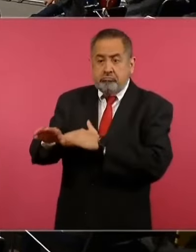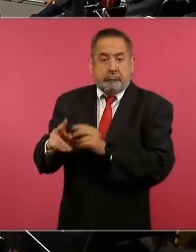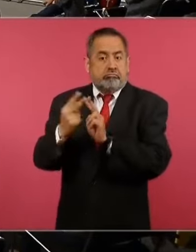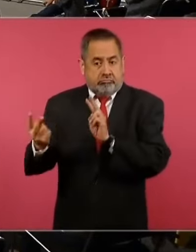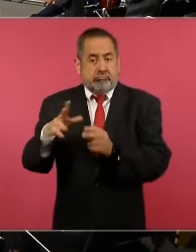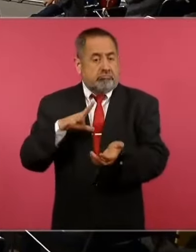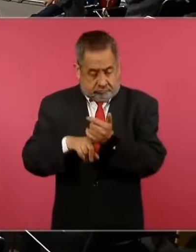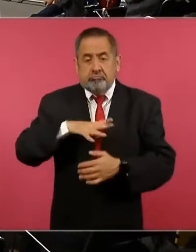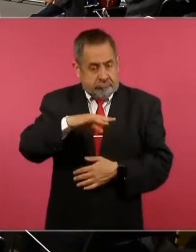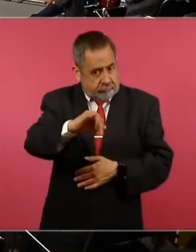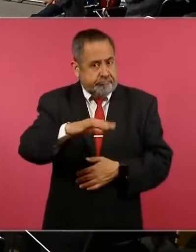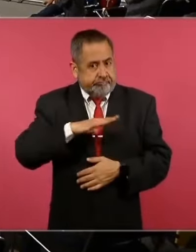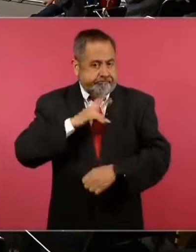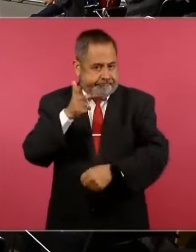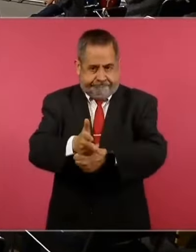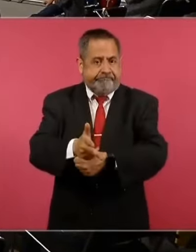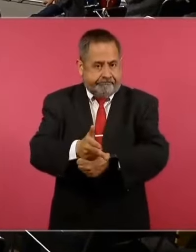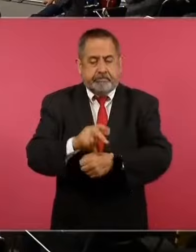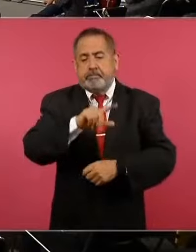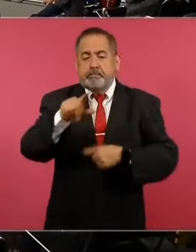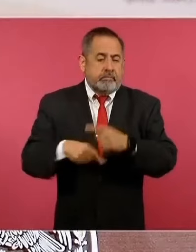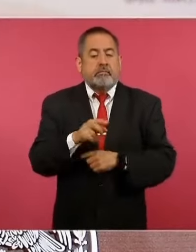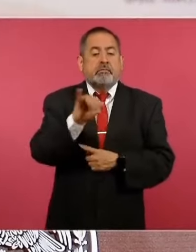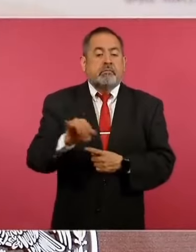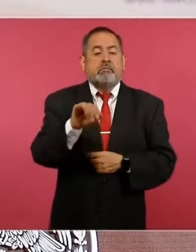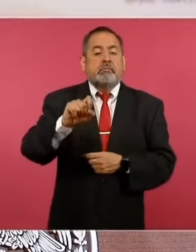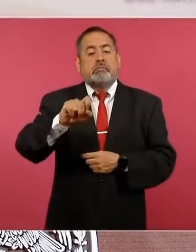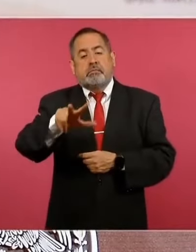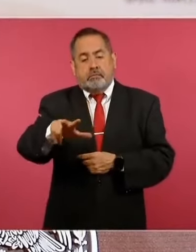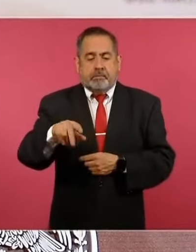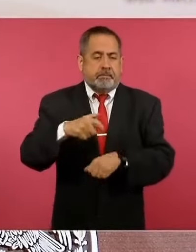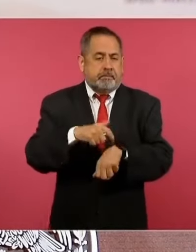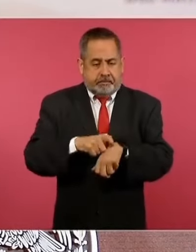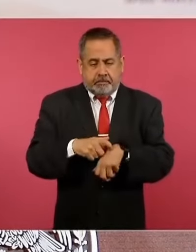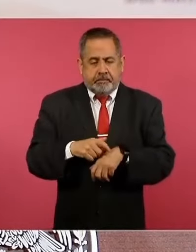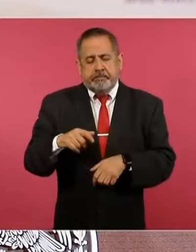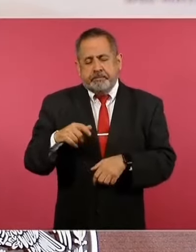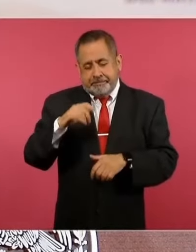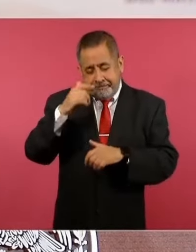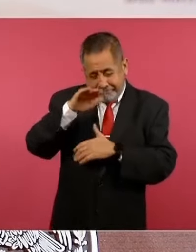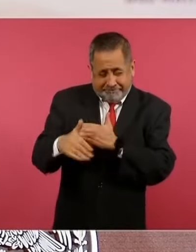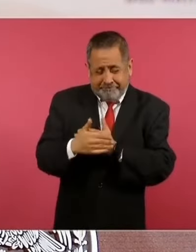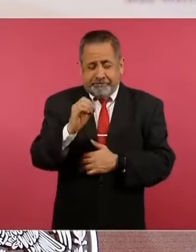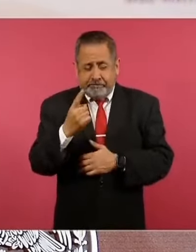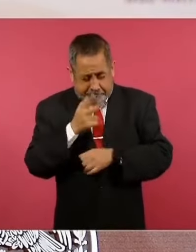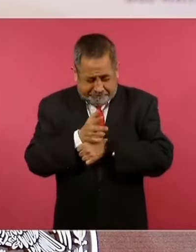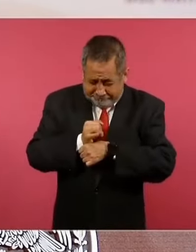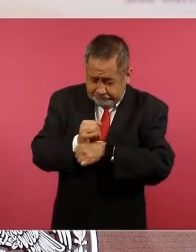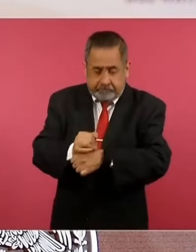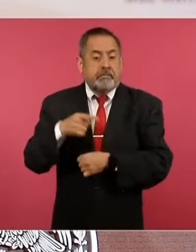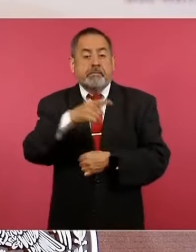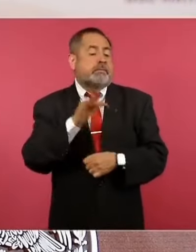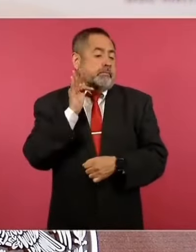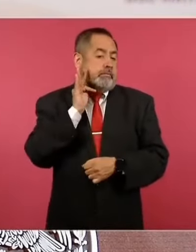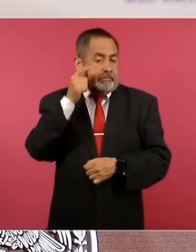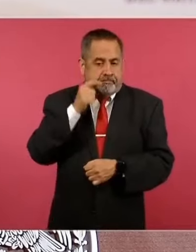vecina Ana Rosa. Luego, ya el jueves 28 de marzo, a las 01 horas, en base a actos de investigación, la Fiscalía del